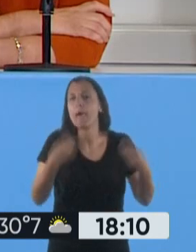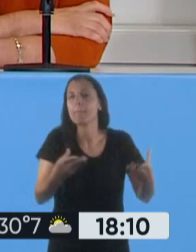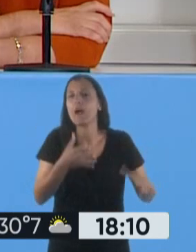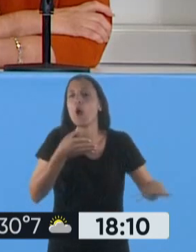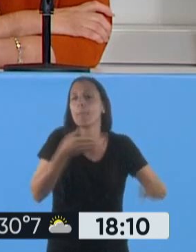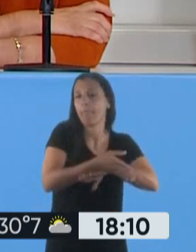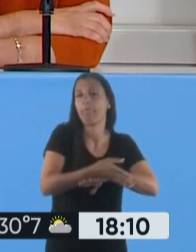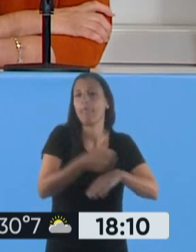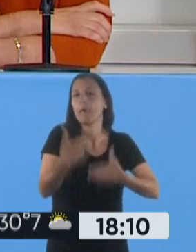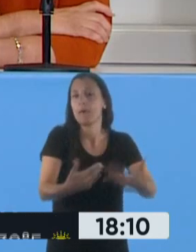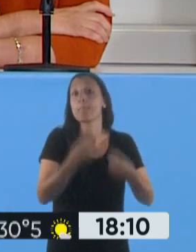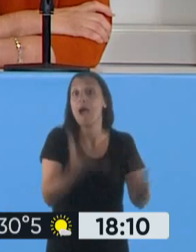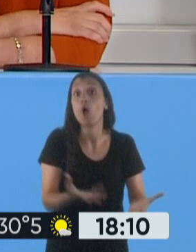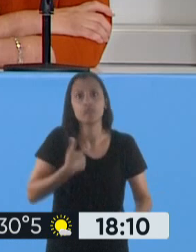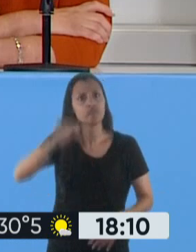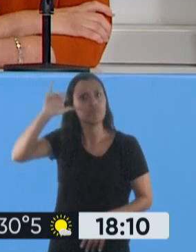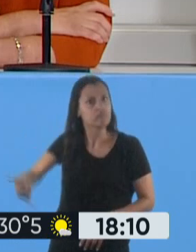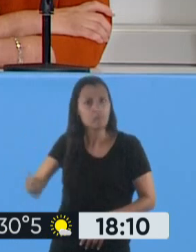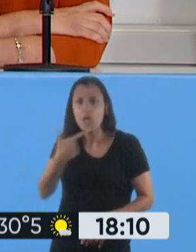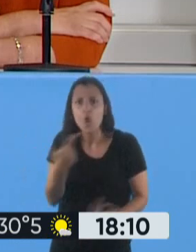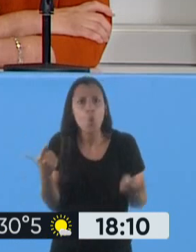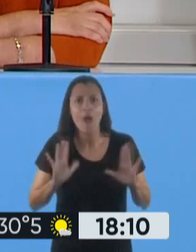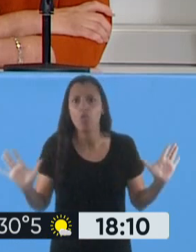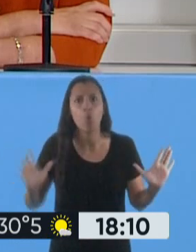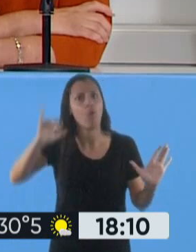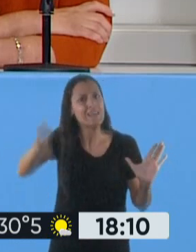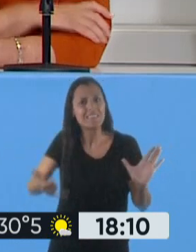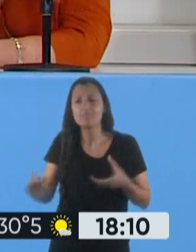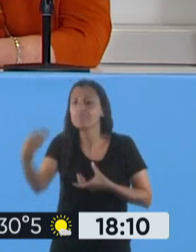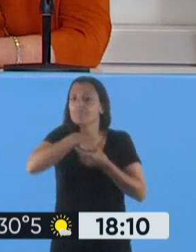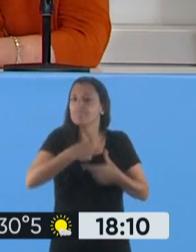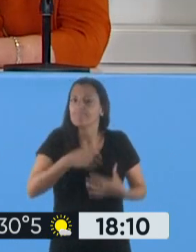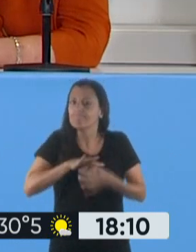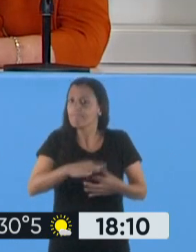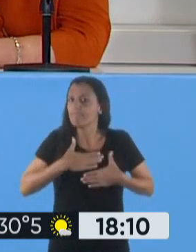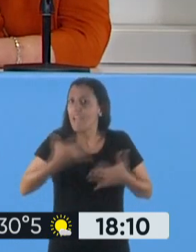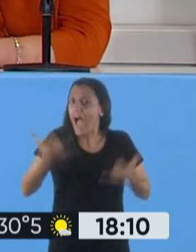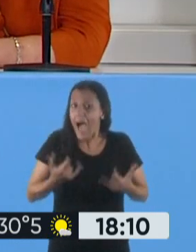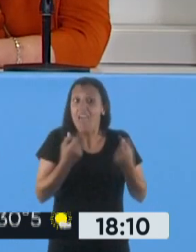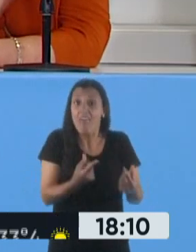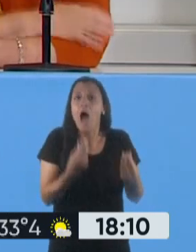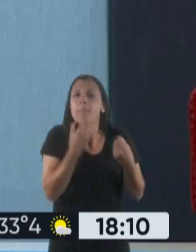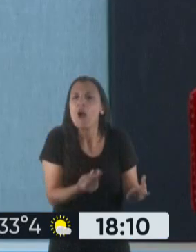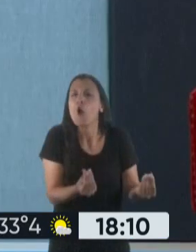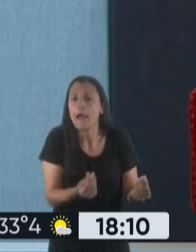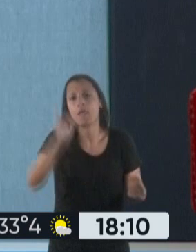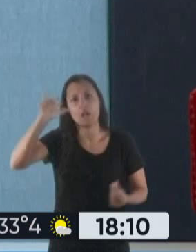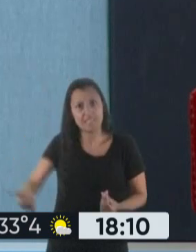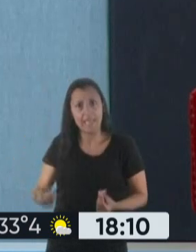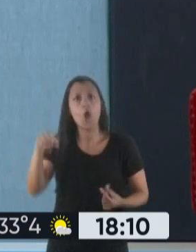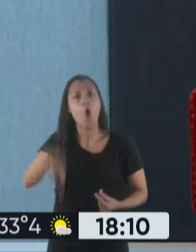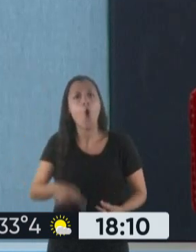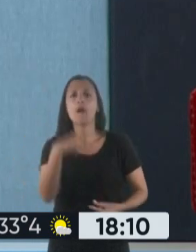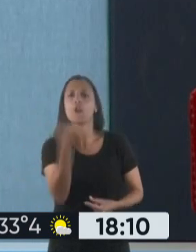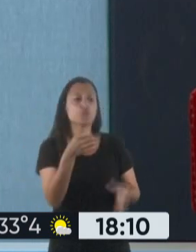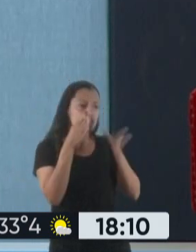metele, porque no me cuesta nada, está en nuestro ADN esto. Y hoy, ¿de quiénes nos